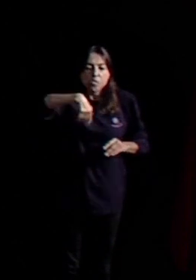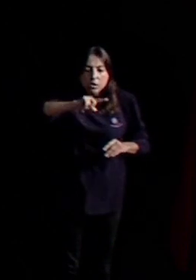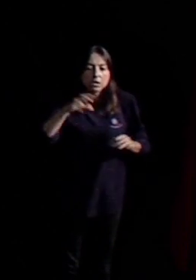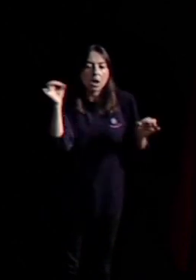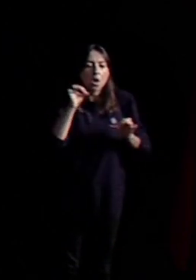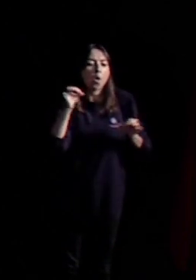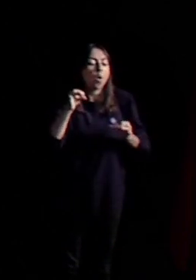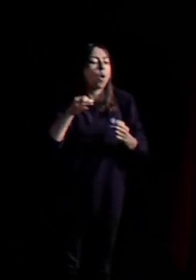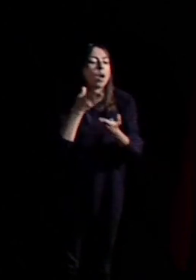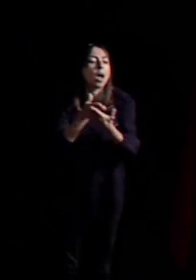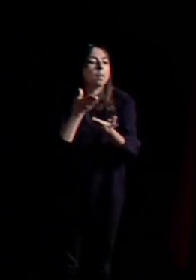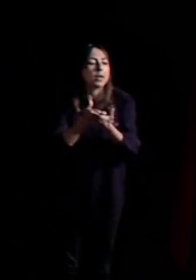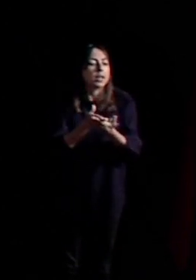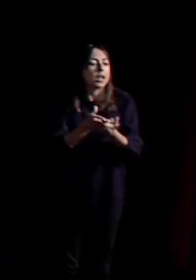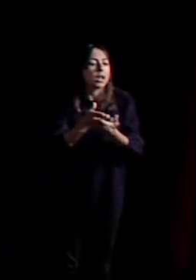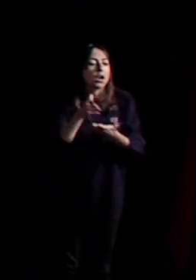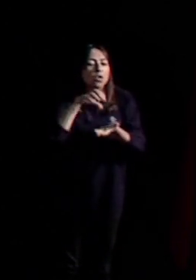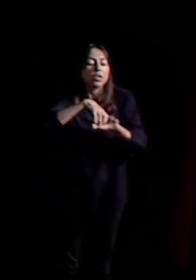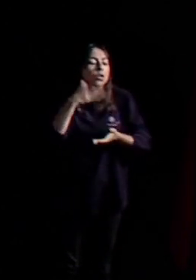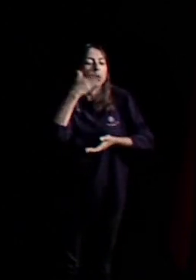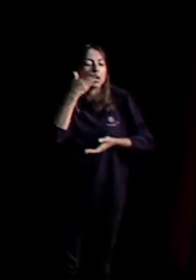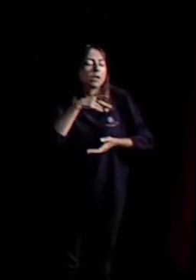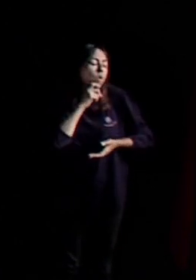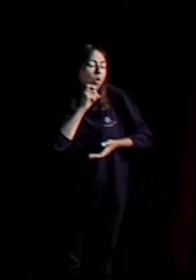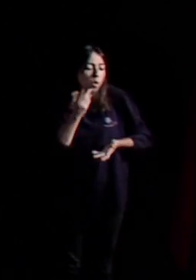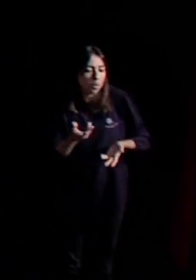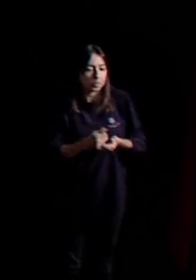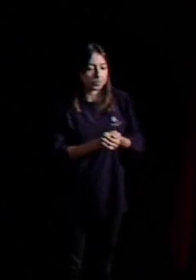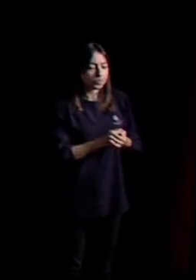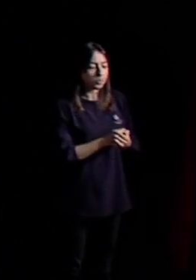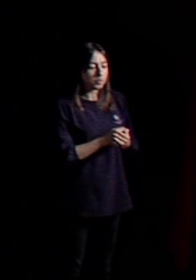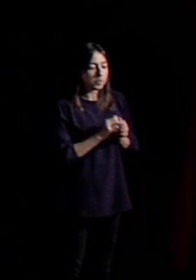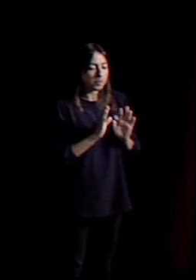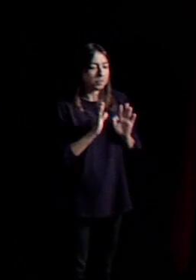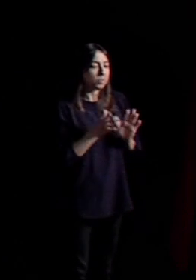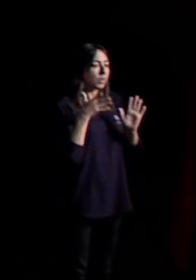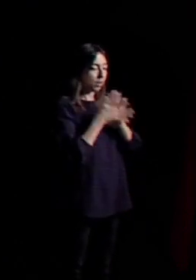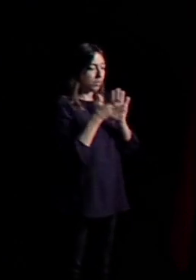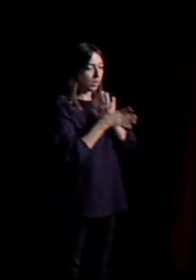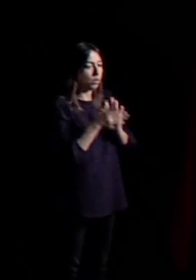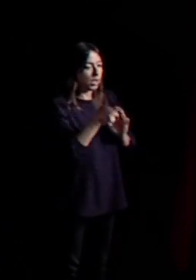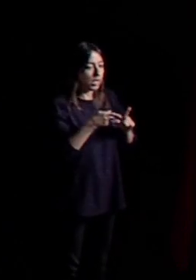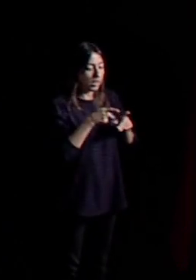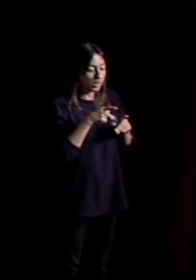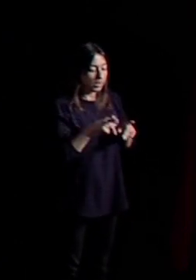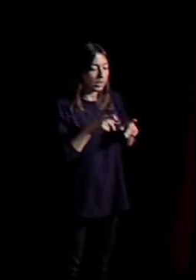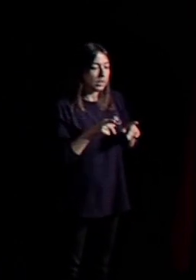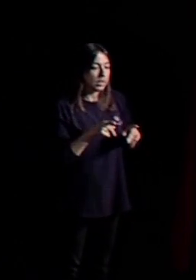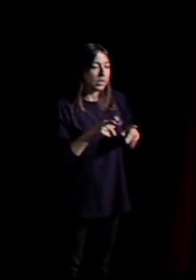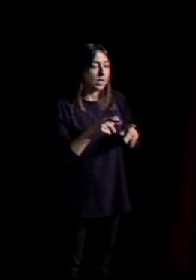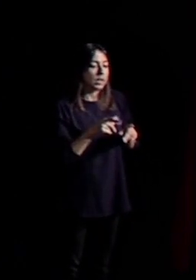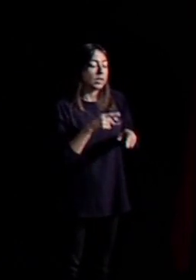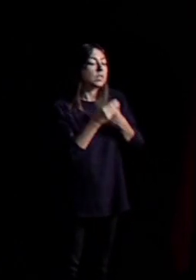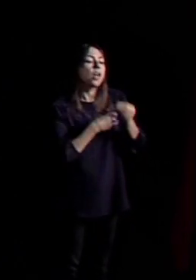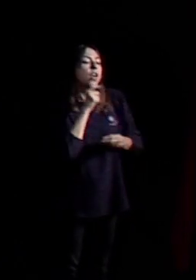la solicitan los centros educativos? ¿De dónde parte? El mecanismo es ese, Manuel. El mecanismo